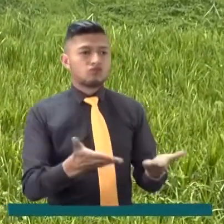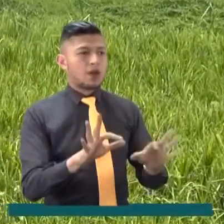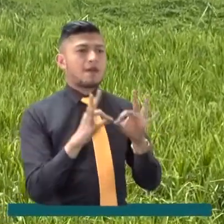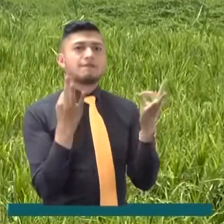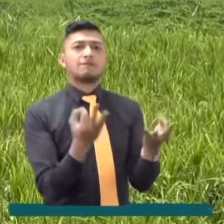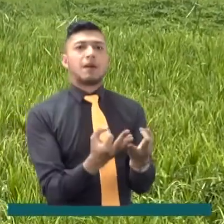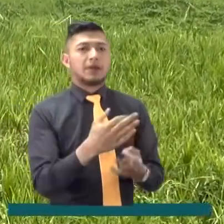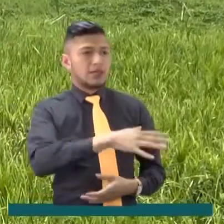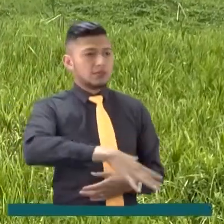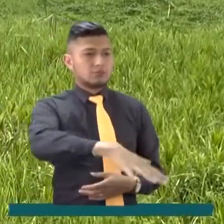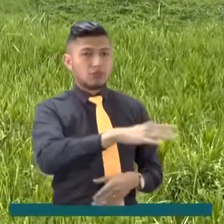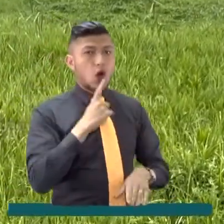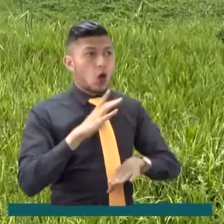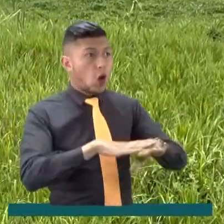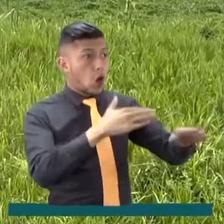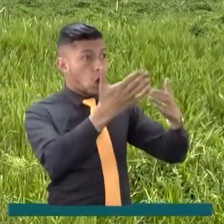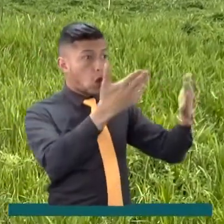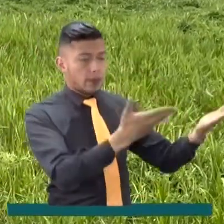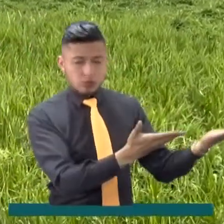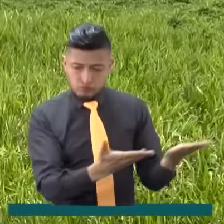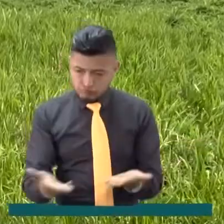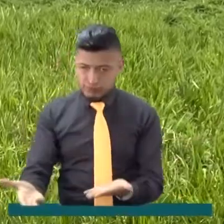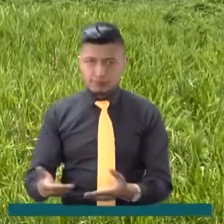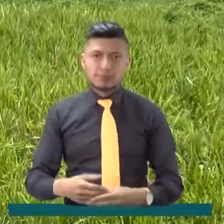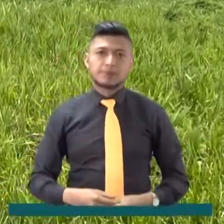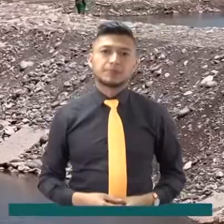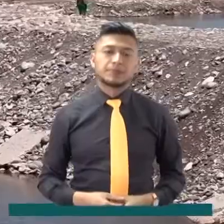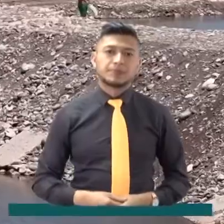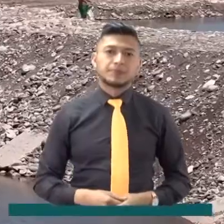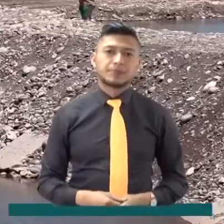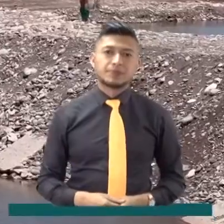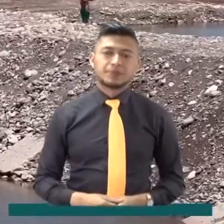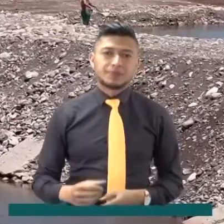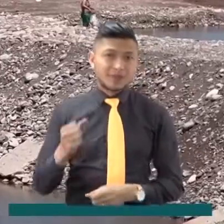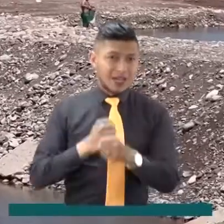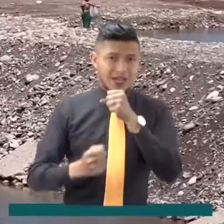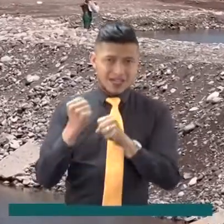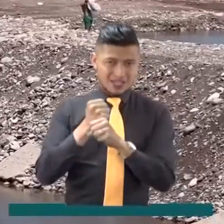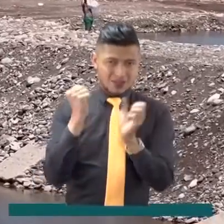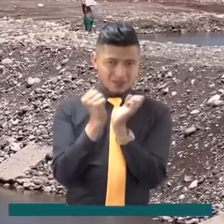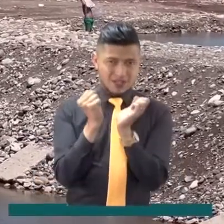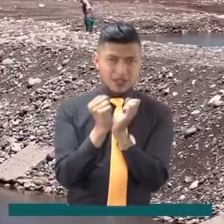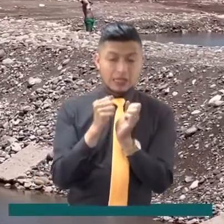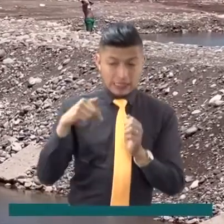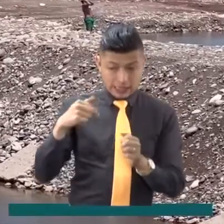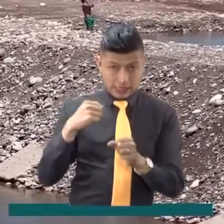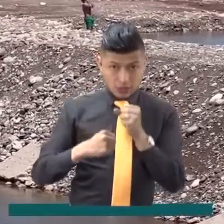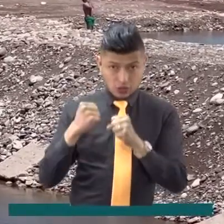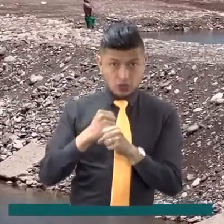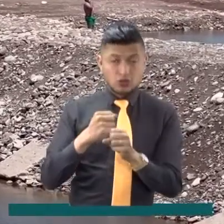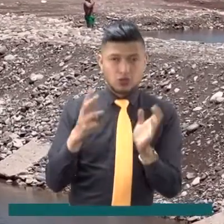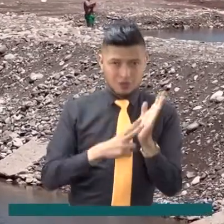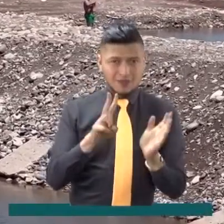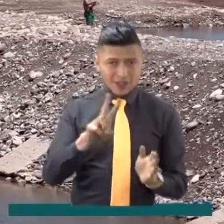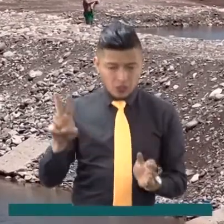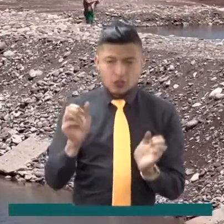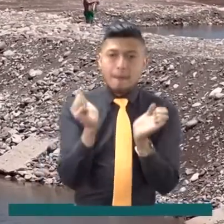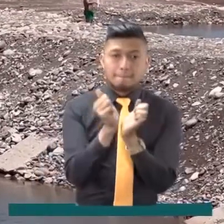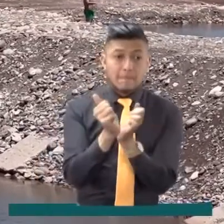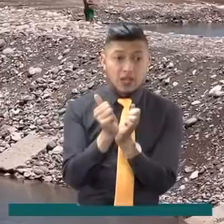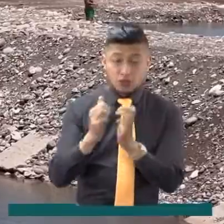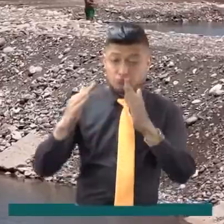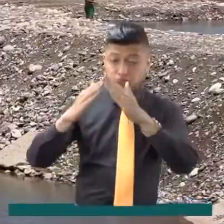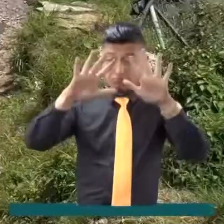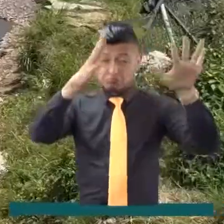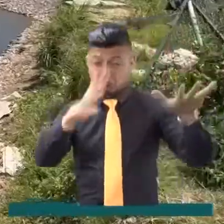salgan beneficiadas de la convocatoria pública. En mayo del 2022, la creciente súbita del río Guatiquí acabó con la vivienda de